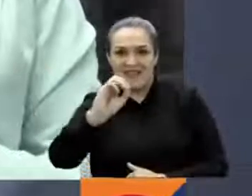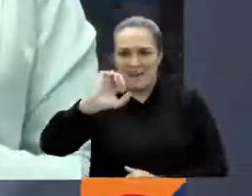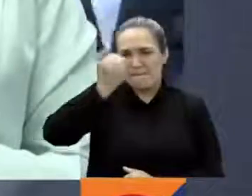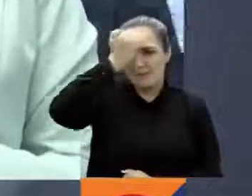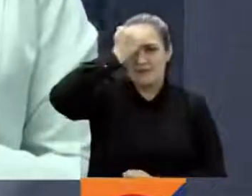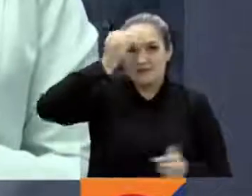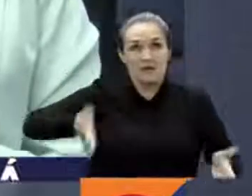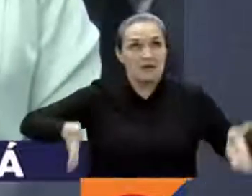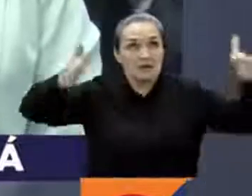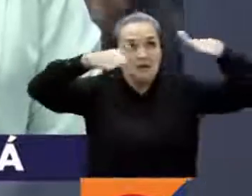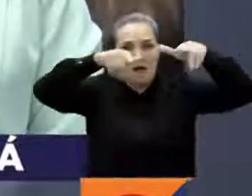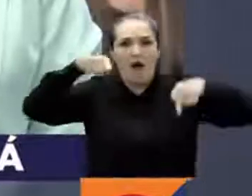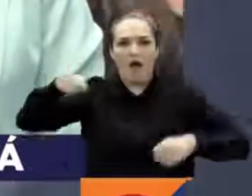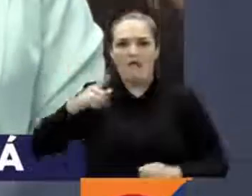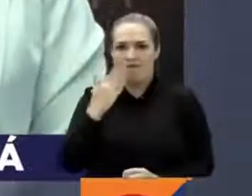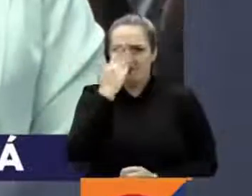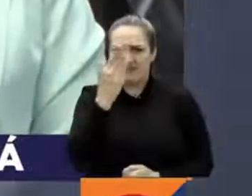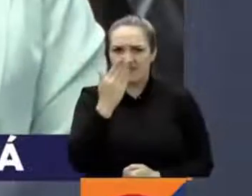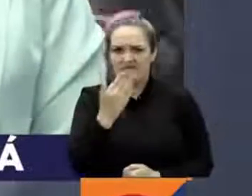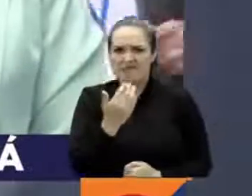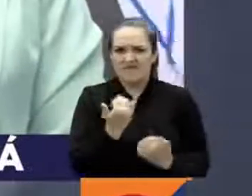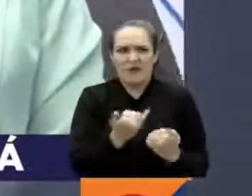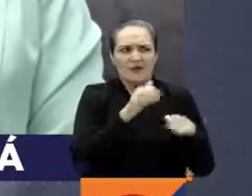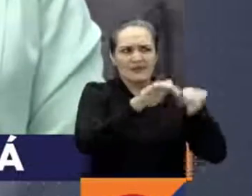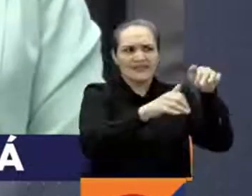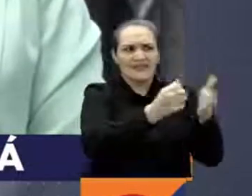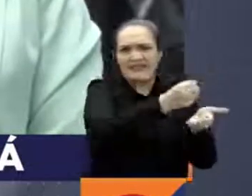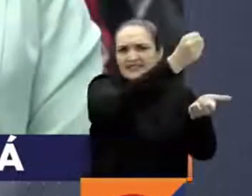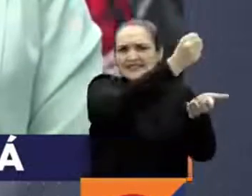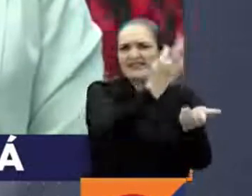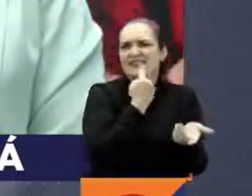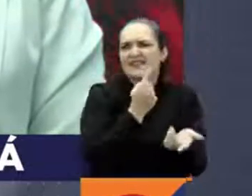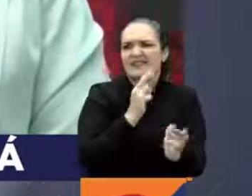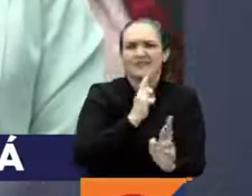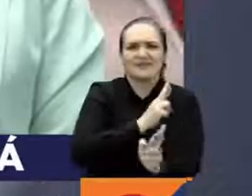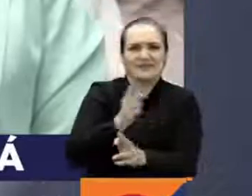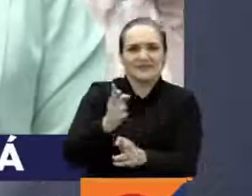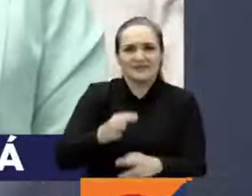la Secretaría de Hacienda, ¿qué explicación da para los problemas?